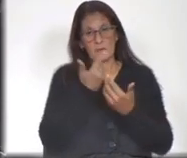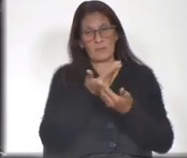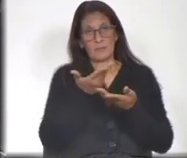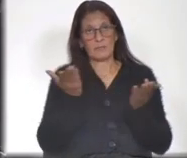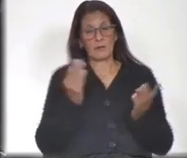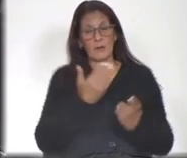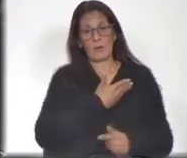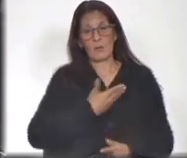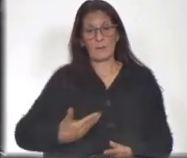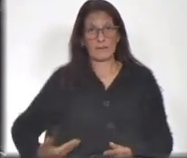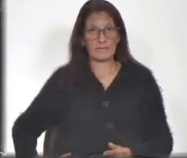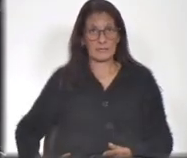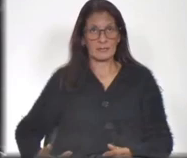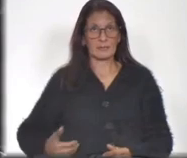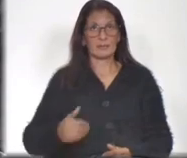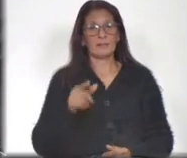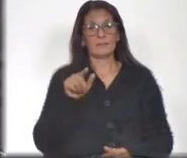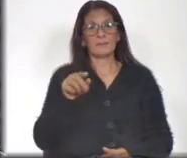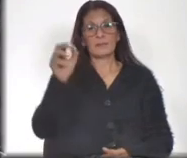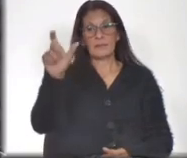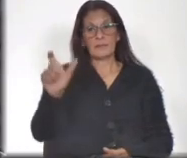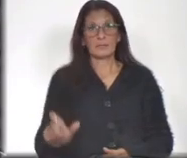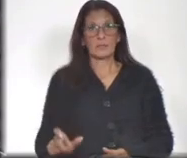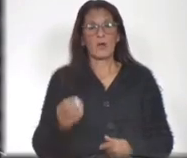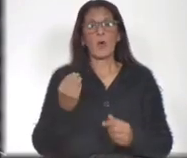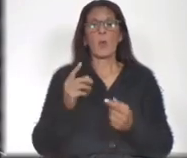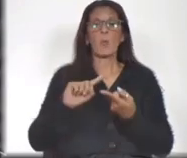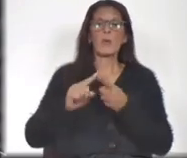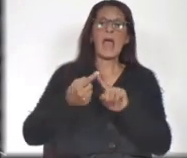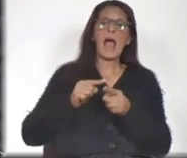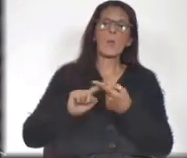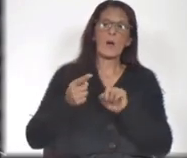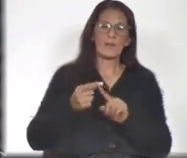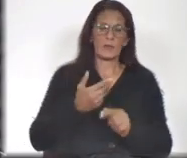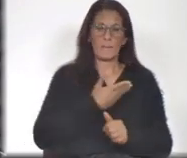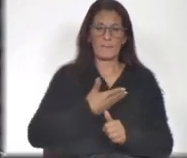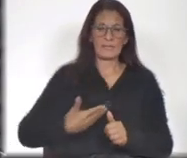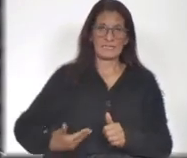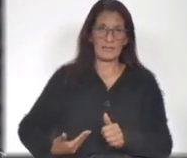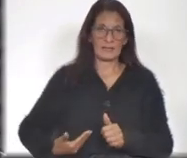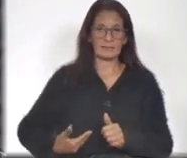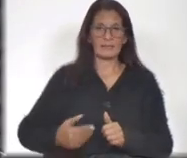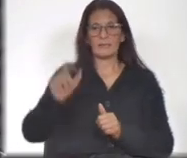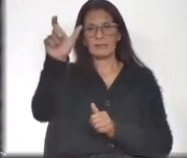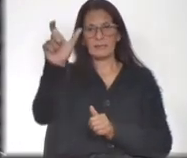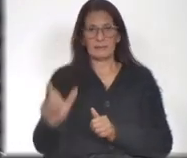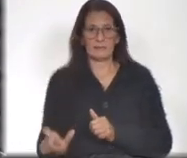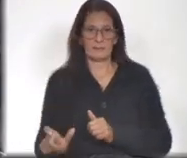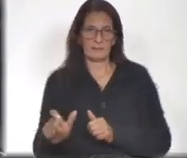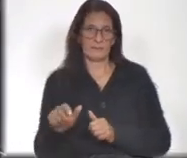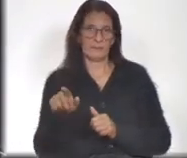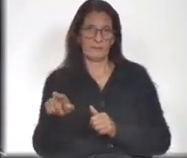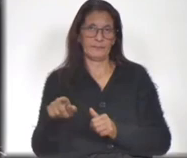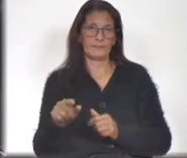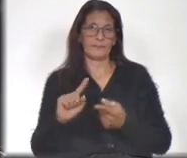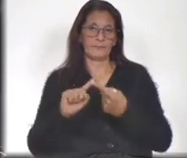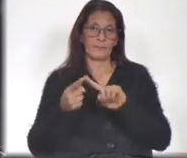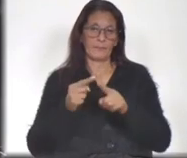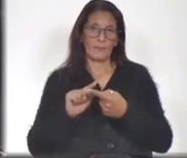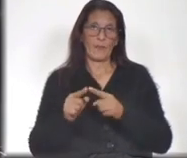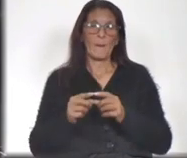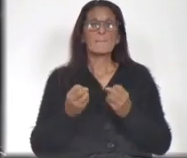del presidente y el implicado, en común acuerdo, presidente y el implicado.